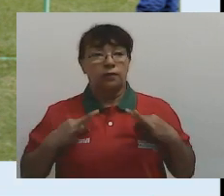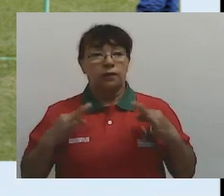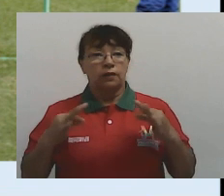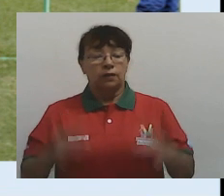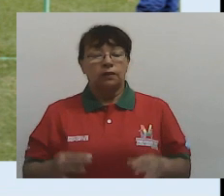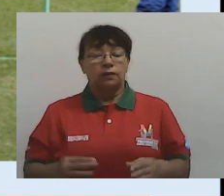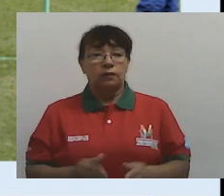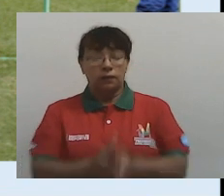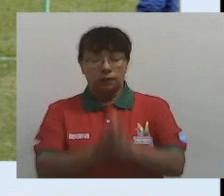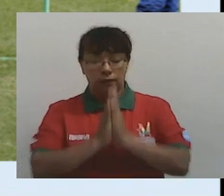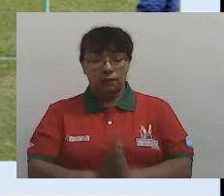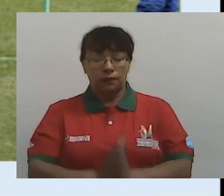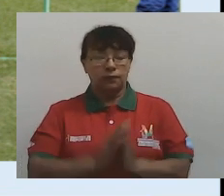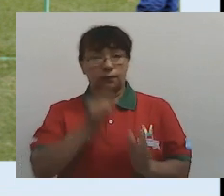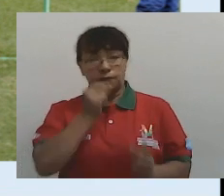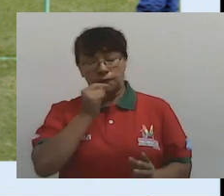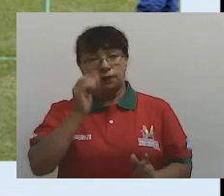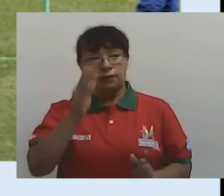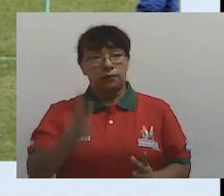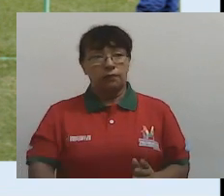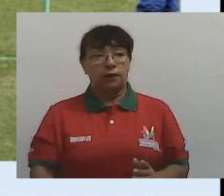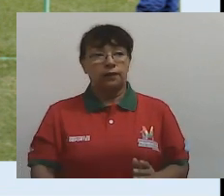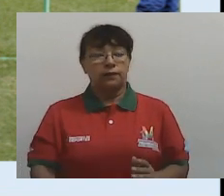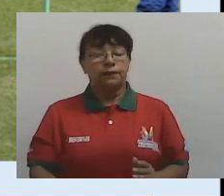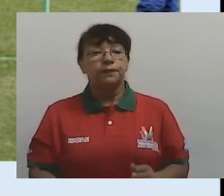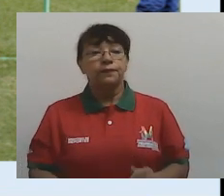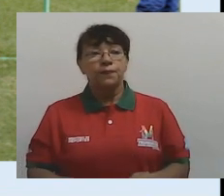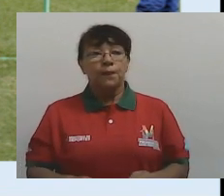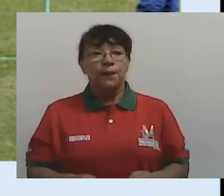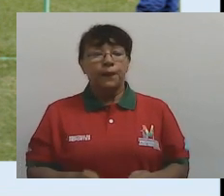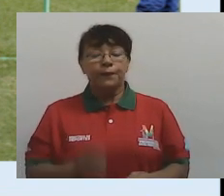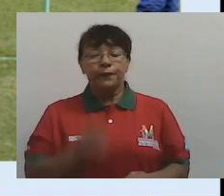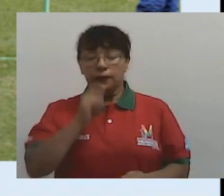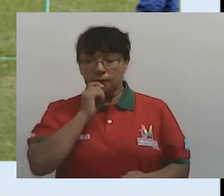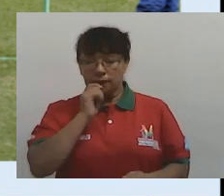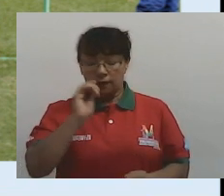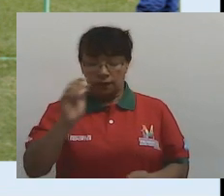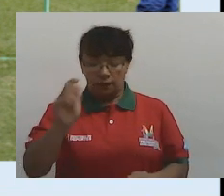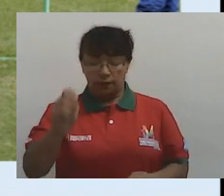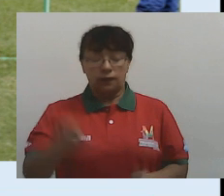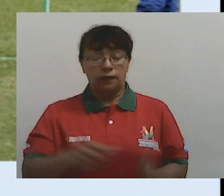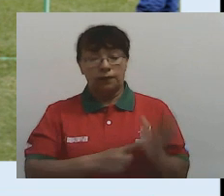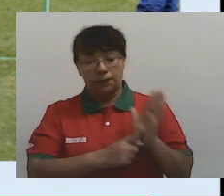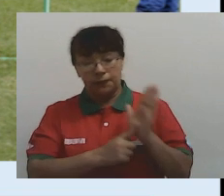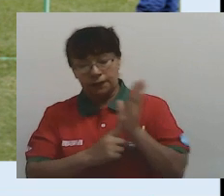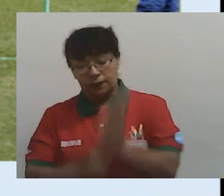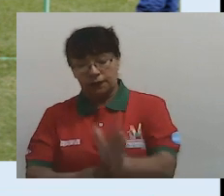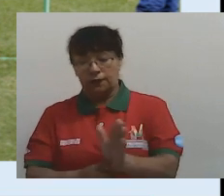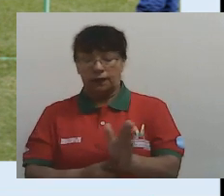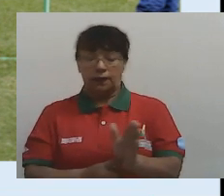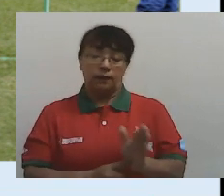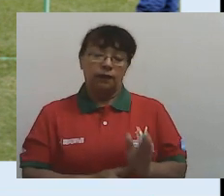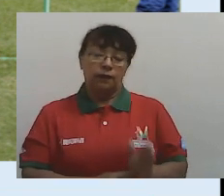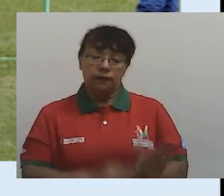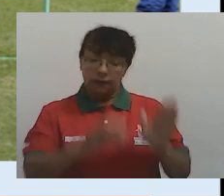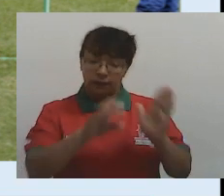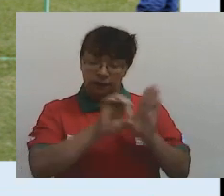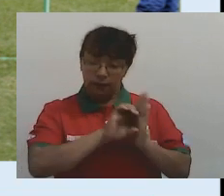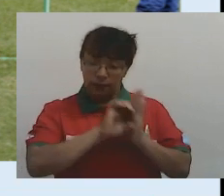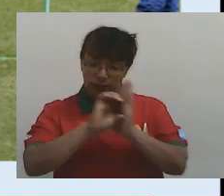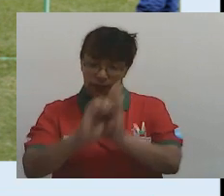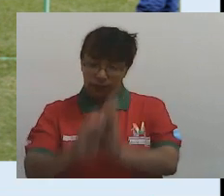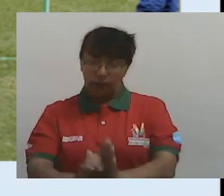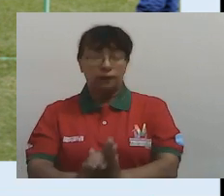punto para competir, él tiene que demostrar el ejercicio. Porque el niño necesita imitar.